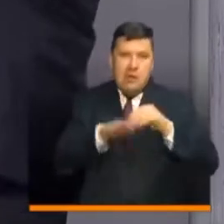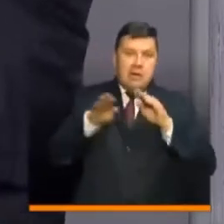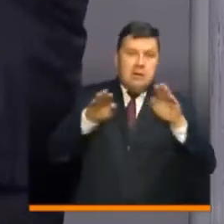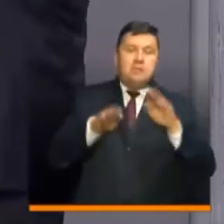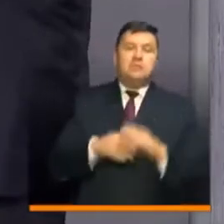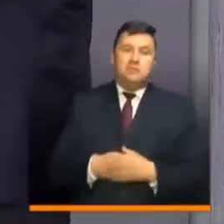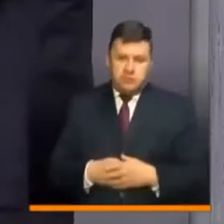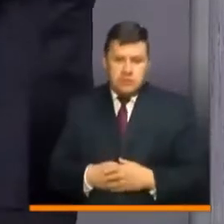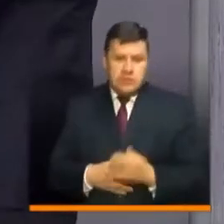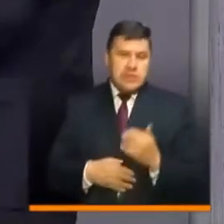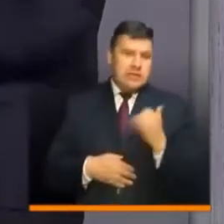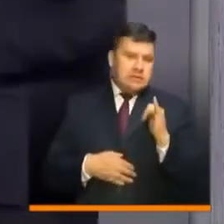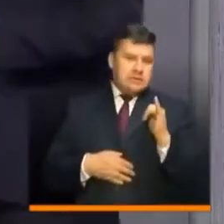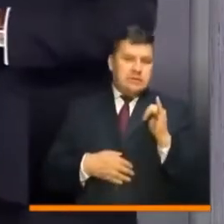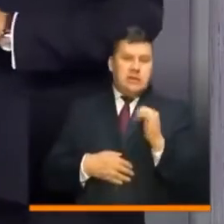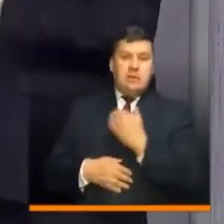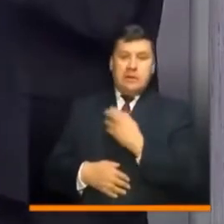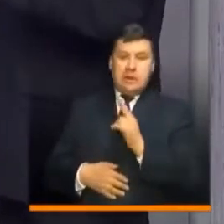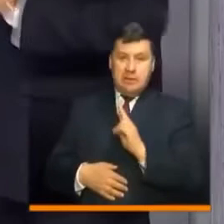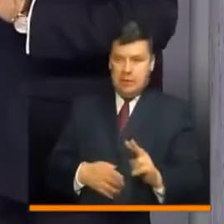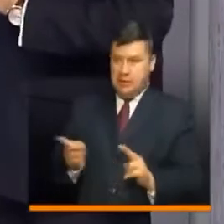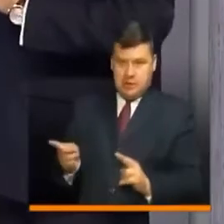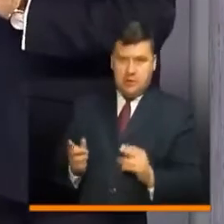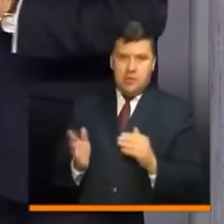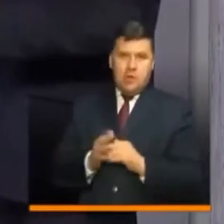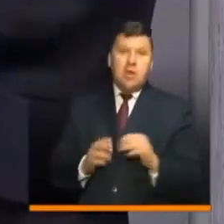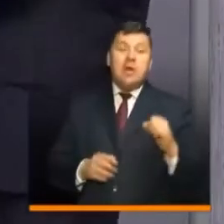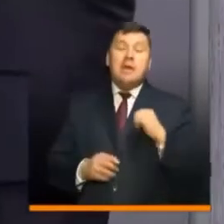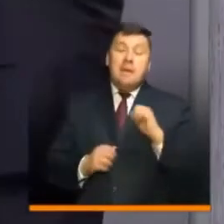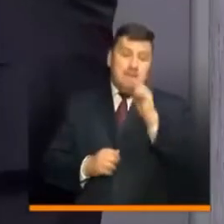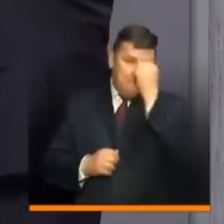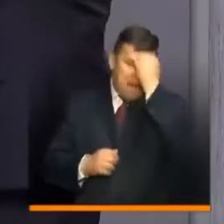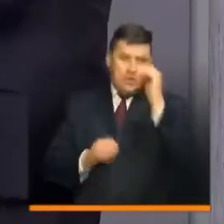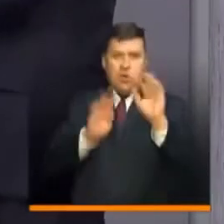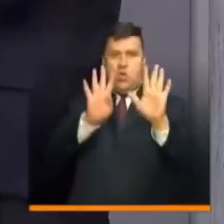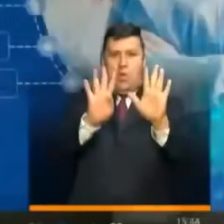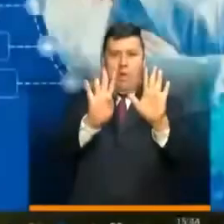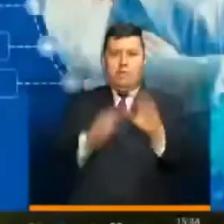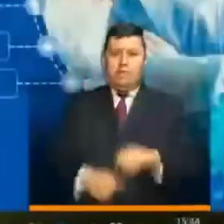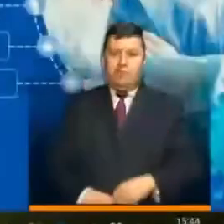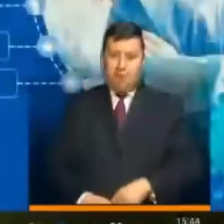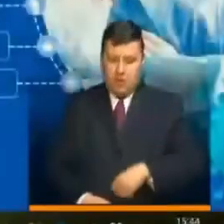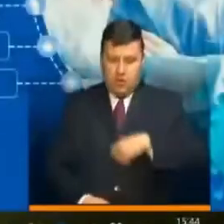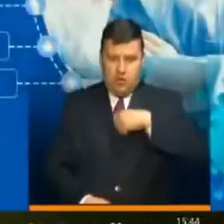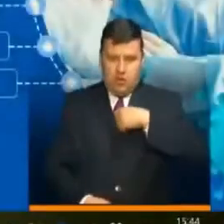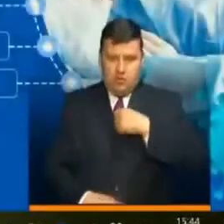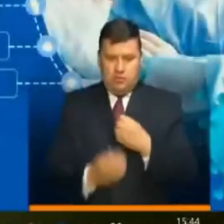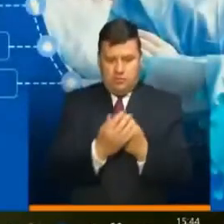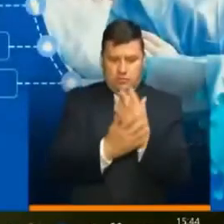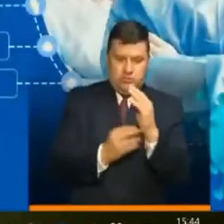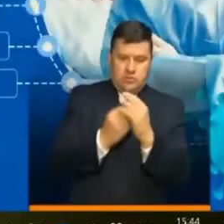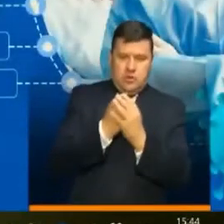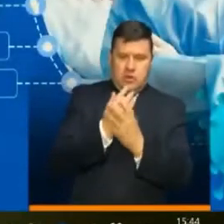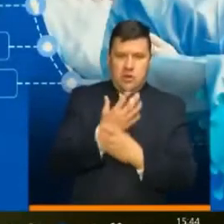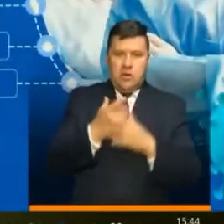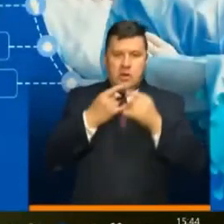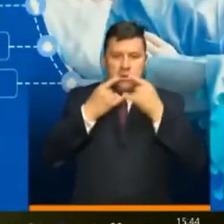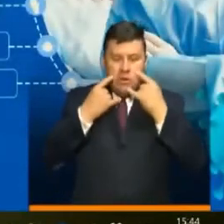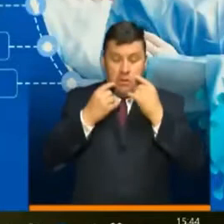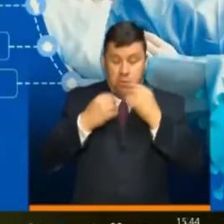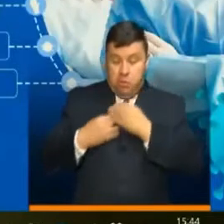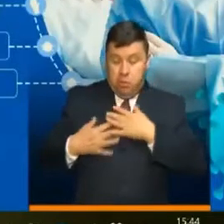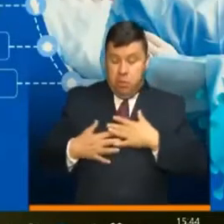ya nos señalaba a la vicepresidente 9 productos el uniforme que es la bata de manga larga anti fluido laminada